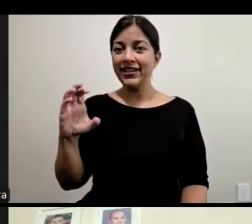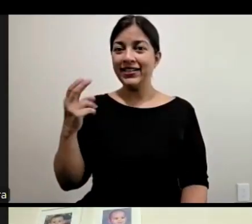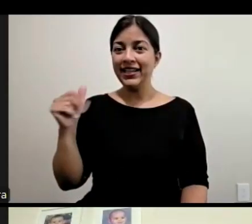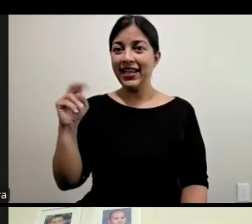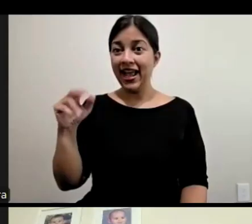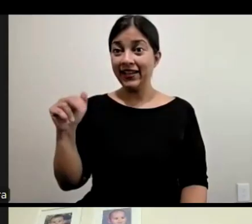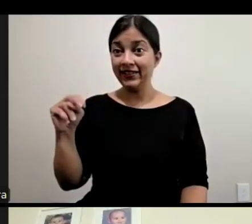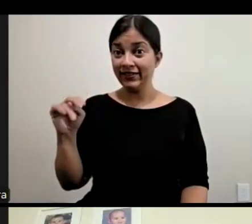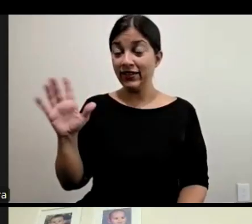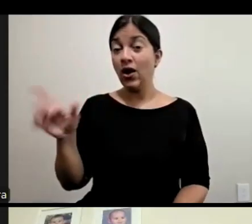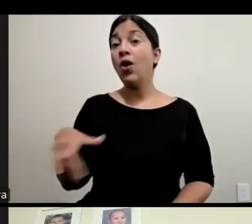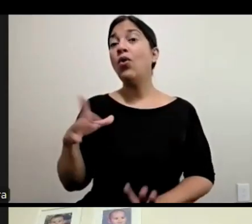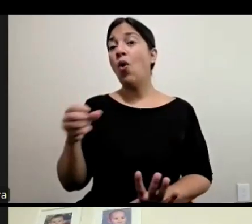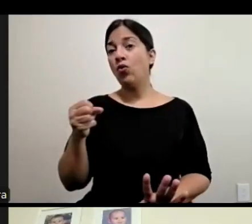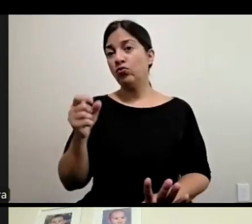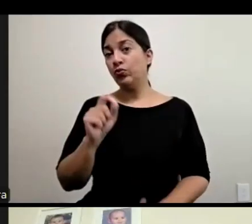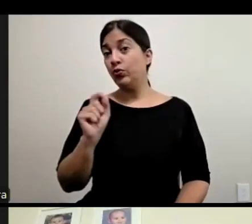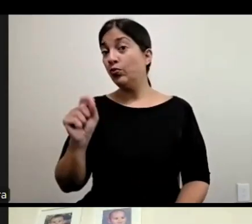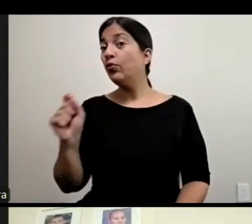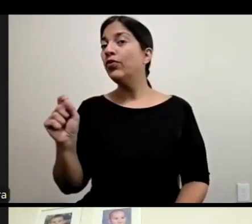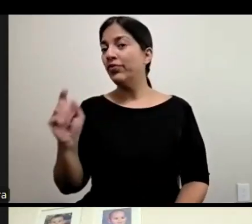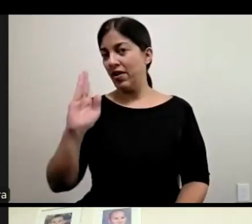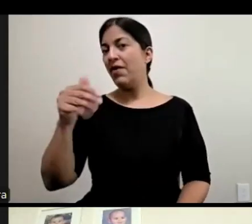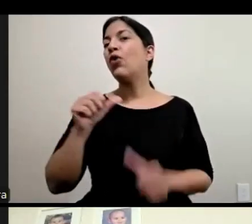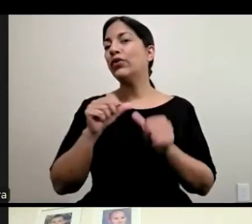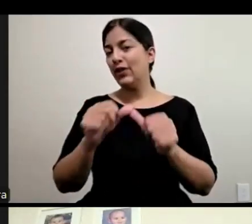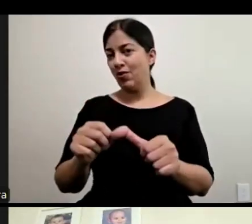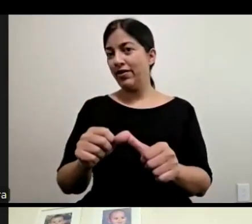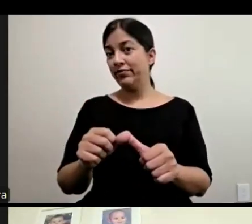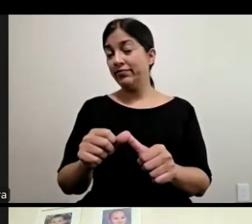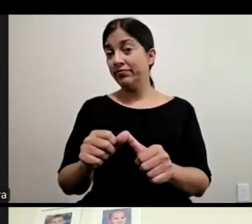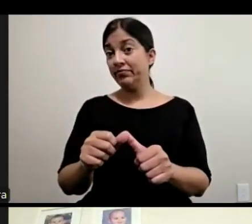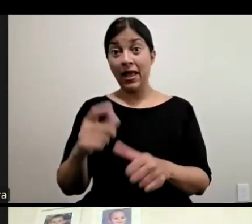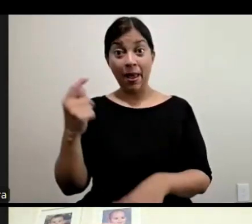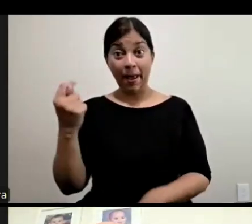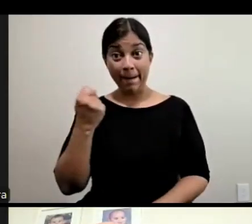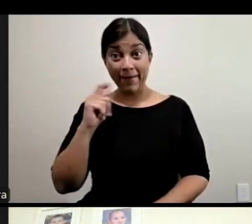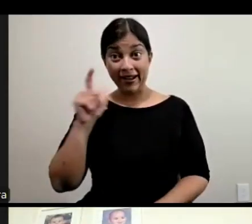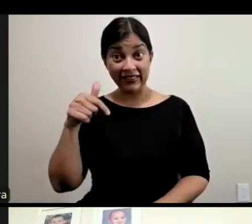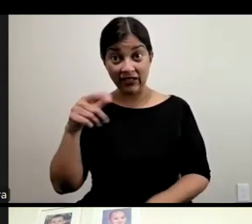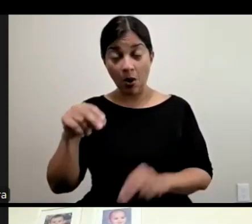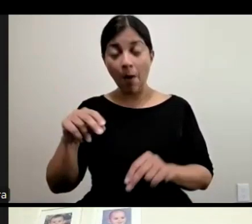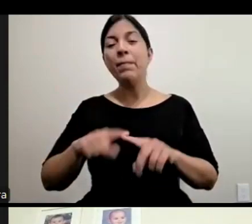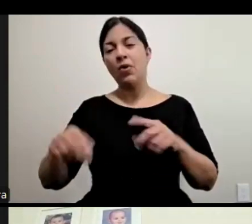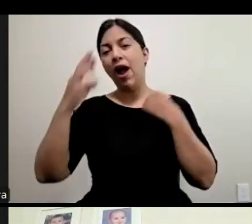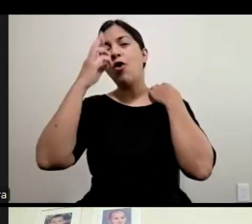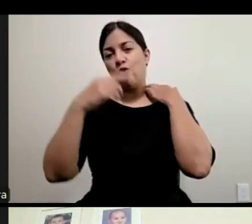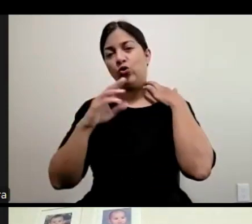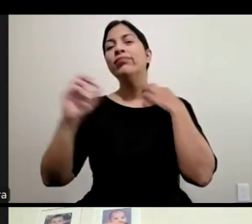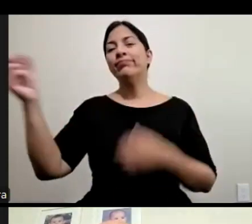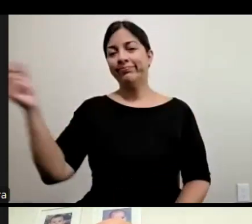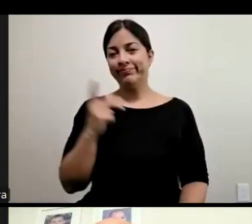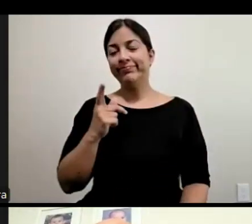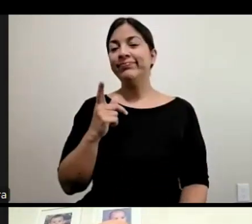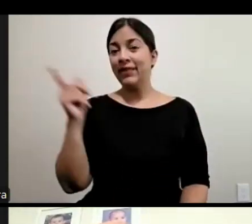Déjalo en pausa, 3 puntitos. Esto va a continuar. No quizás el próximo martes, pero sí ahora en agosto lo vamos a traer de nuevo, porque es que